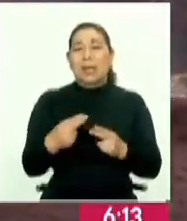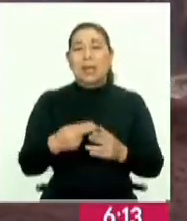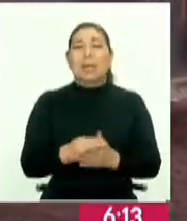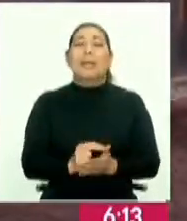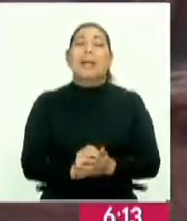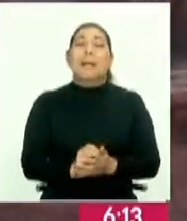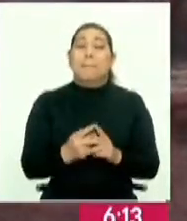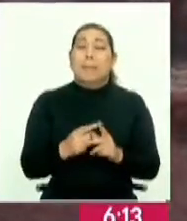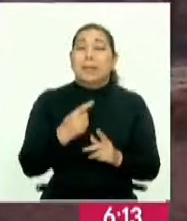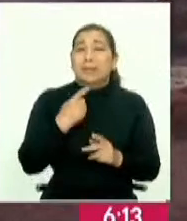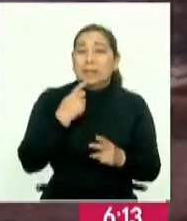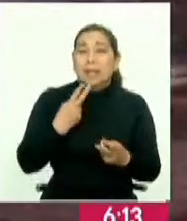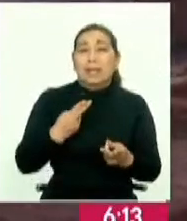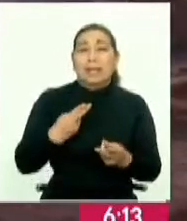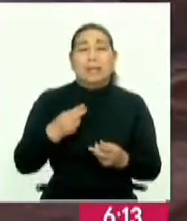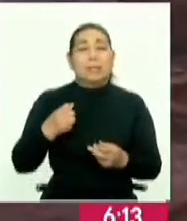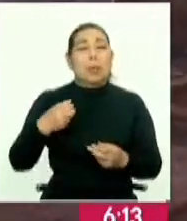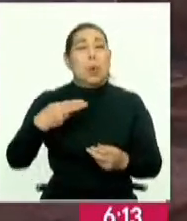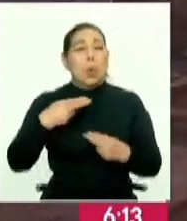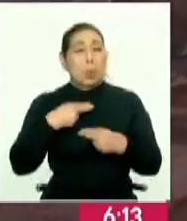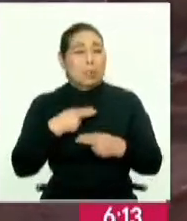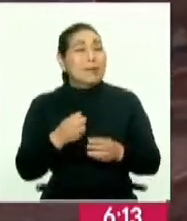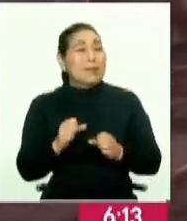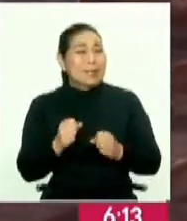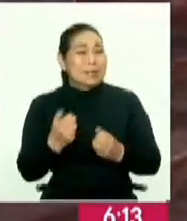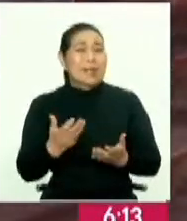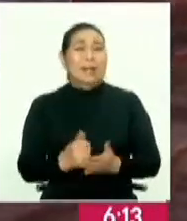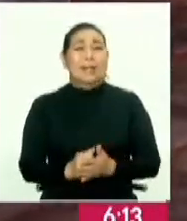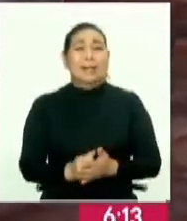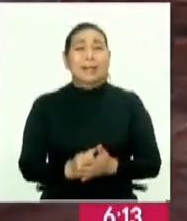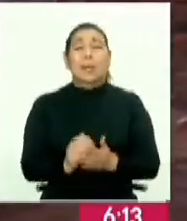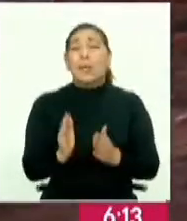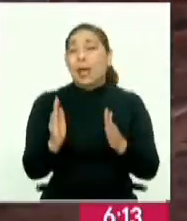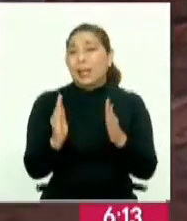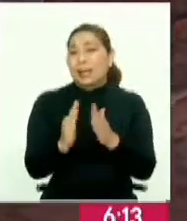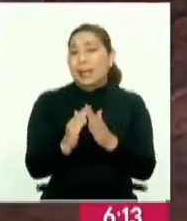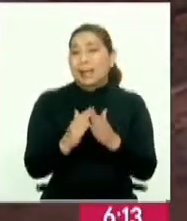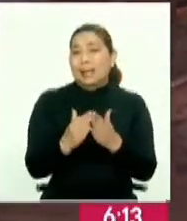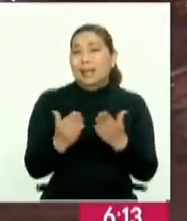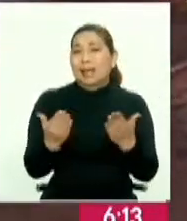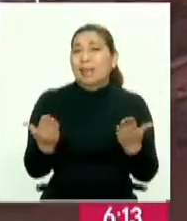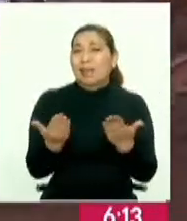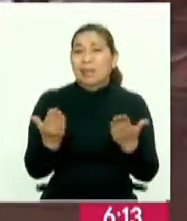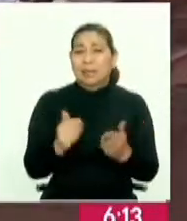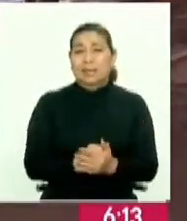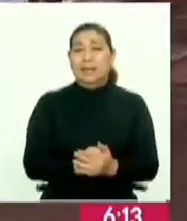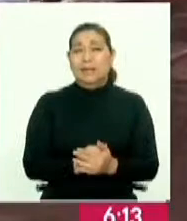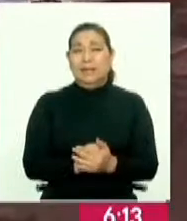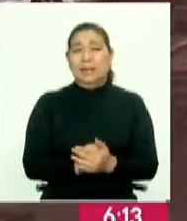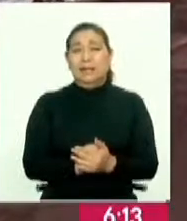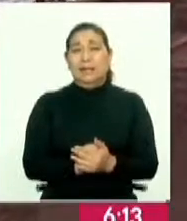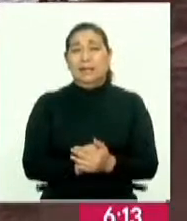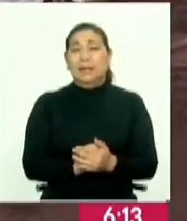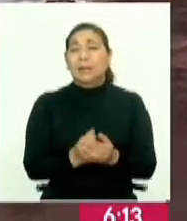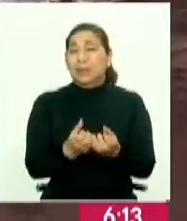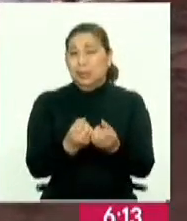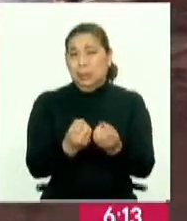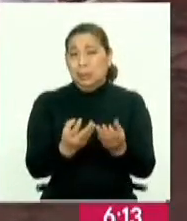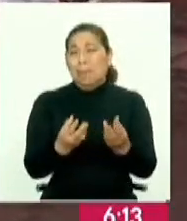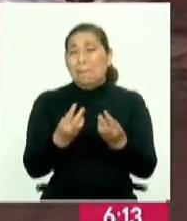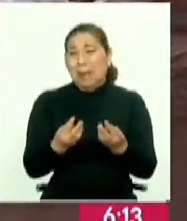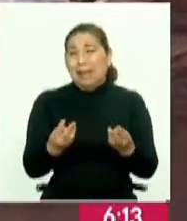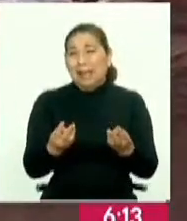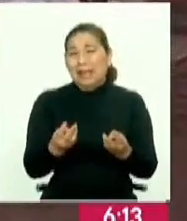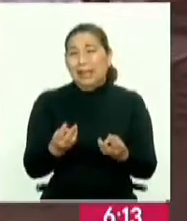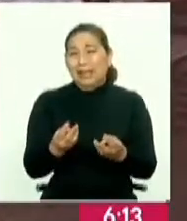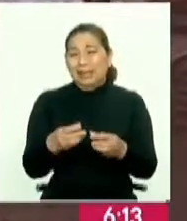por el hecho de que exista una casita donde haya tanto material